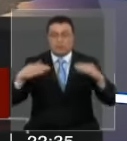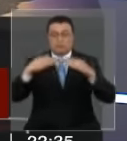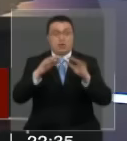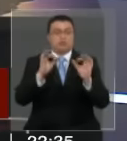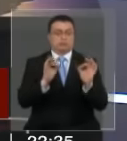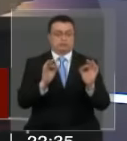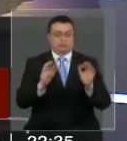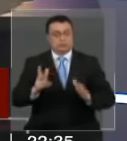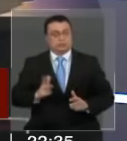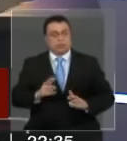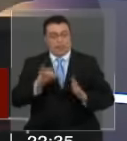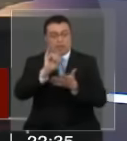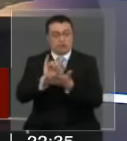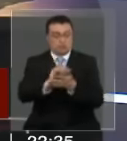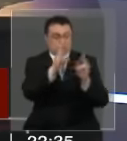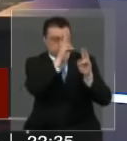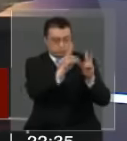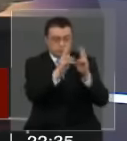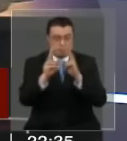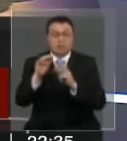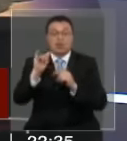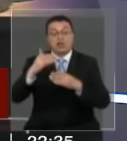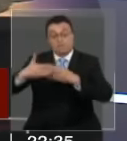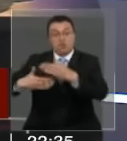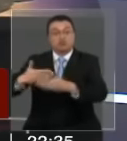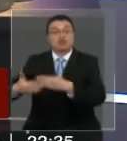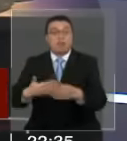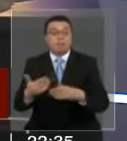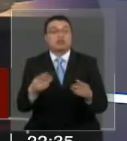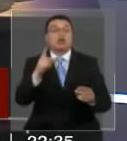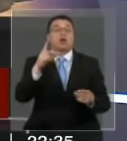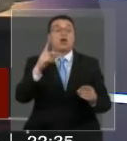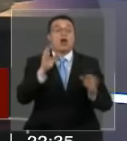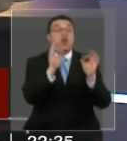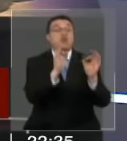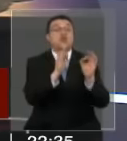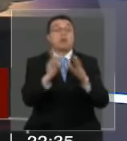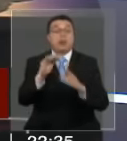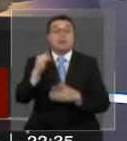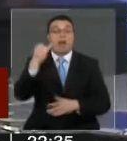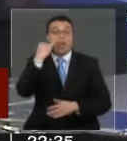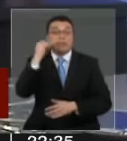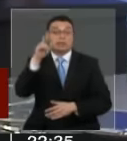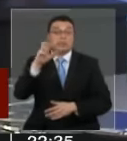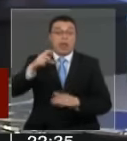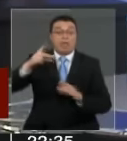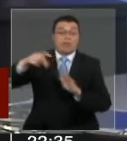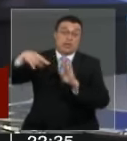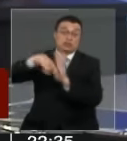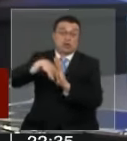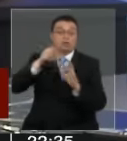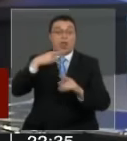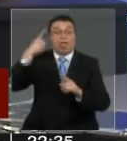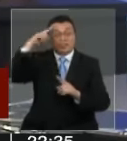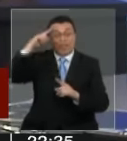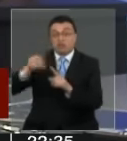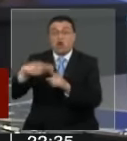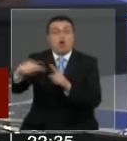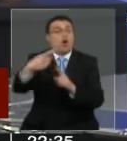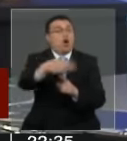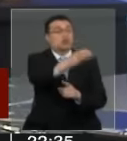civilidad, tenemos que mantener las instituciones, tenemos que mantener el funcionamiento armónico de esa isla, digamos, y no dañar a todo el resto de los chilotes.